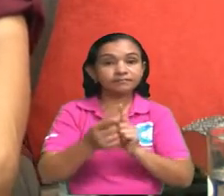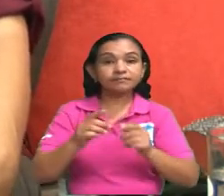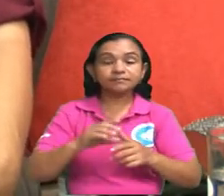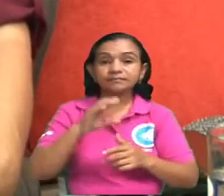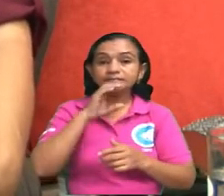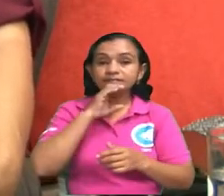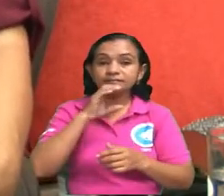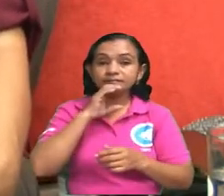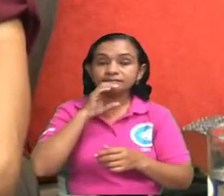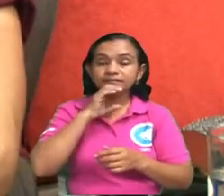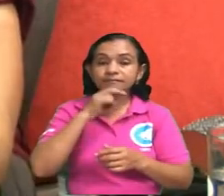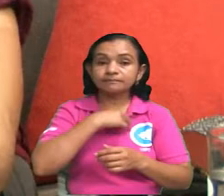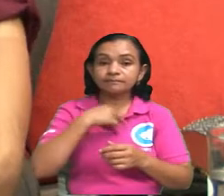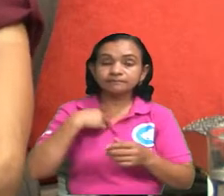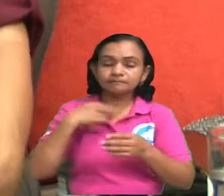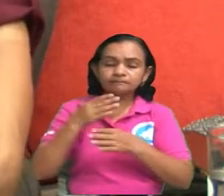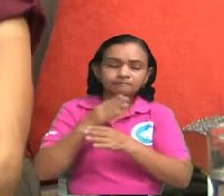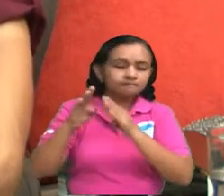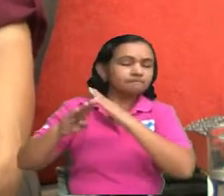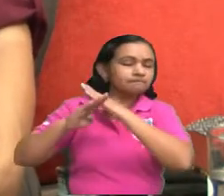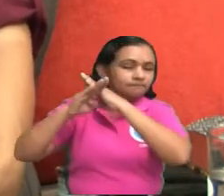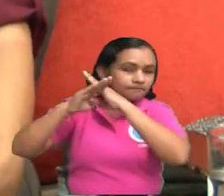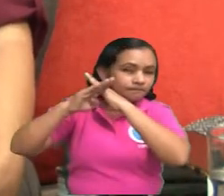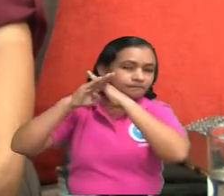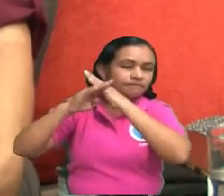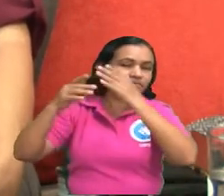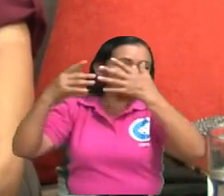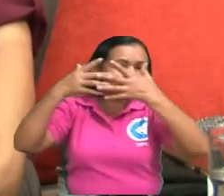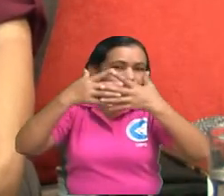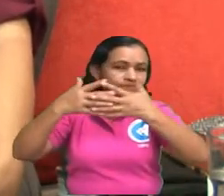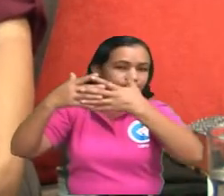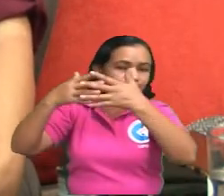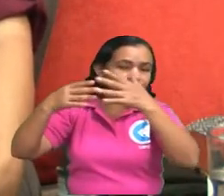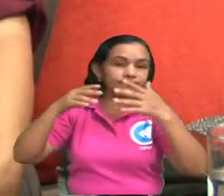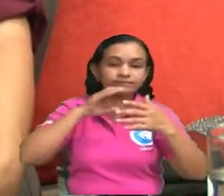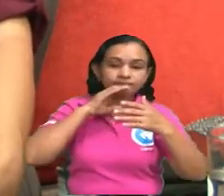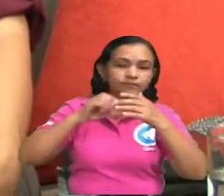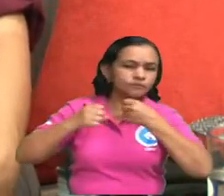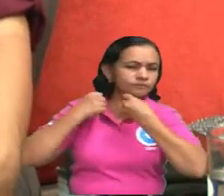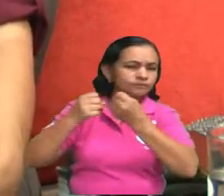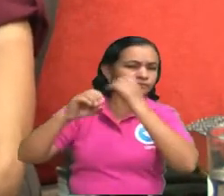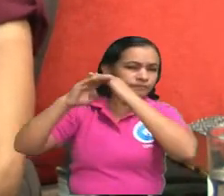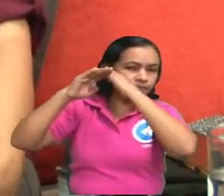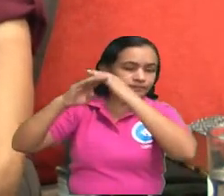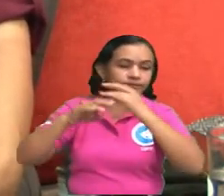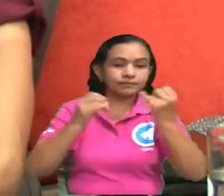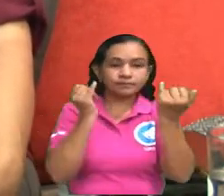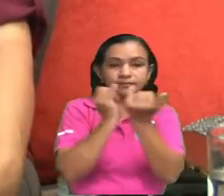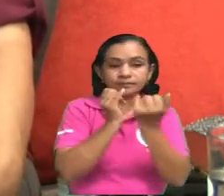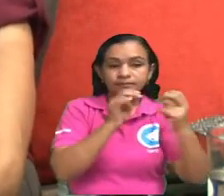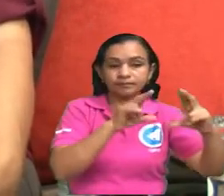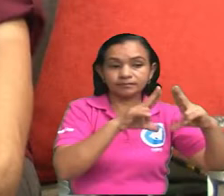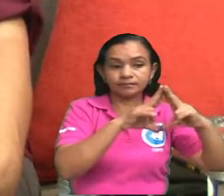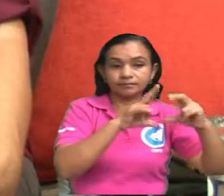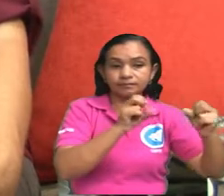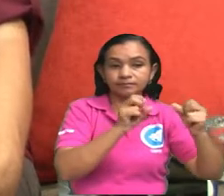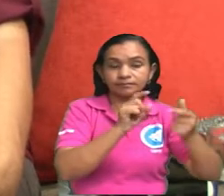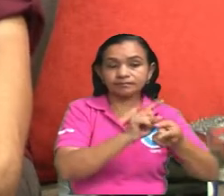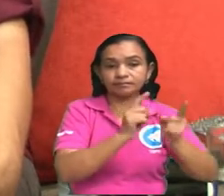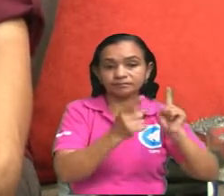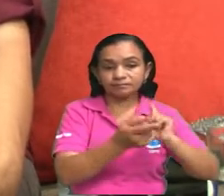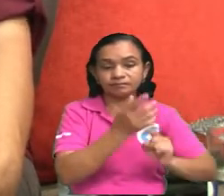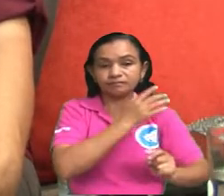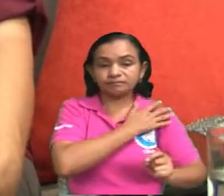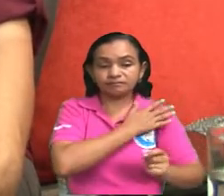Cuba venía resistiendo al imperio, Nicaragua venía en un proceso de derrocar a la